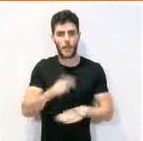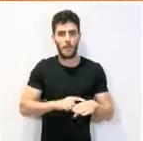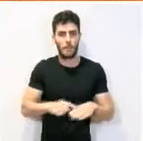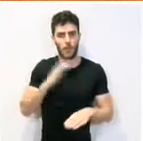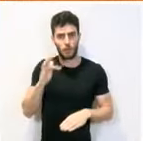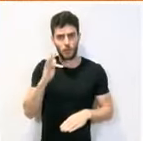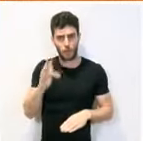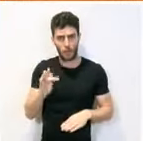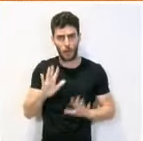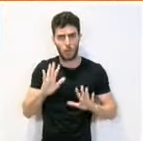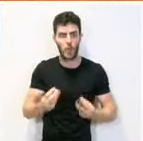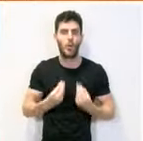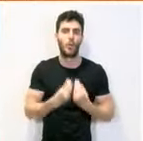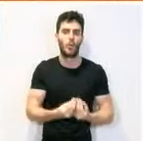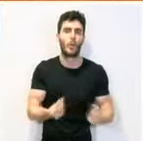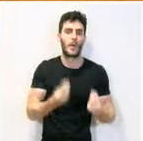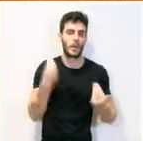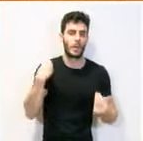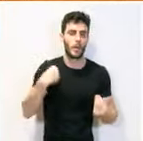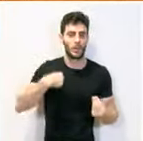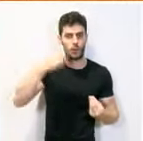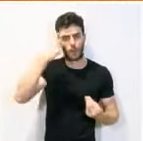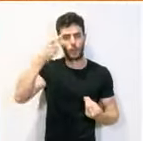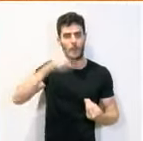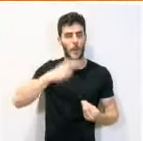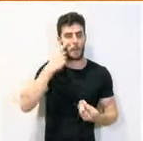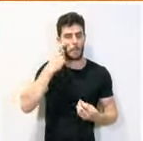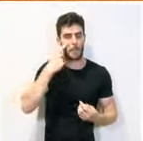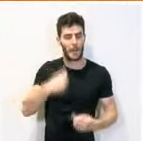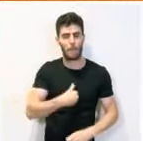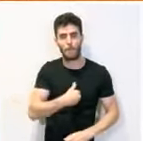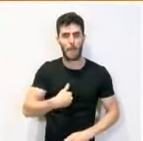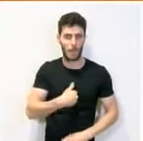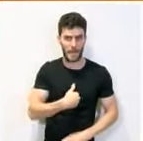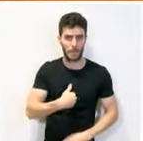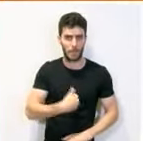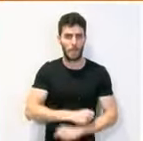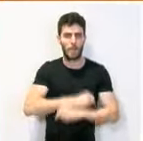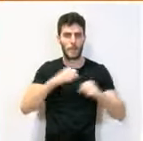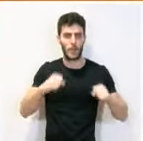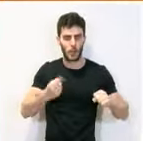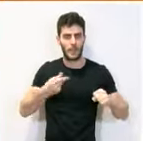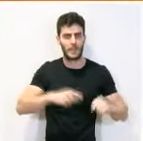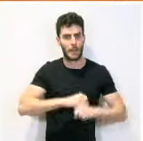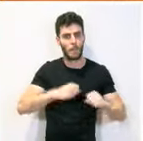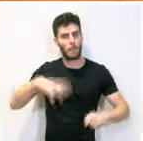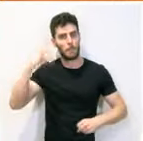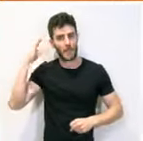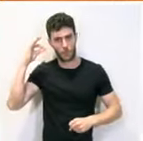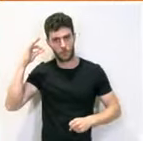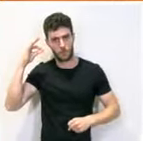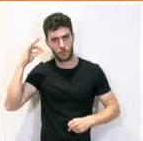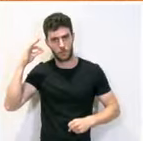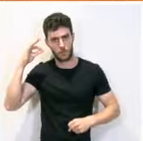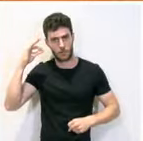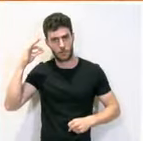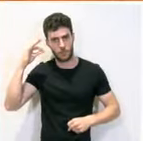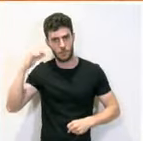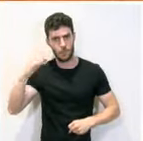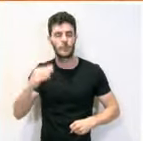positivos, pero junto a eso creo que hay que ver también el papel que los mayores y las mayores juegan en la